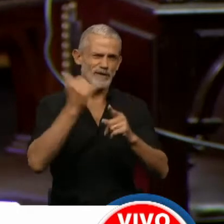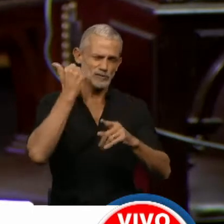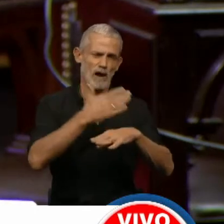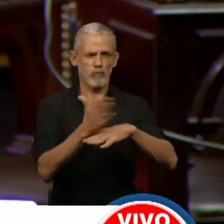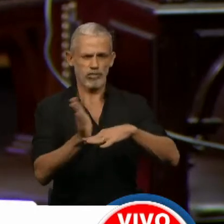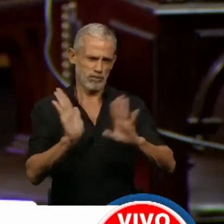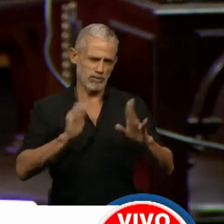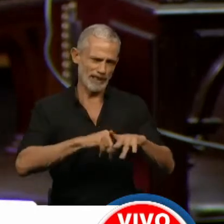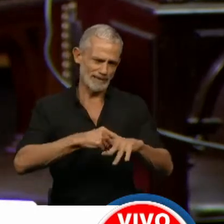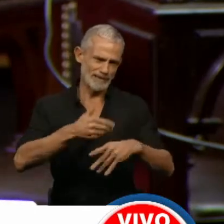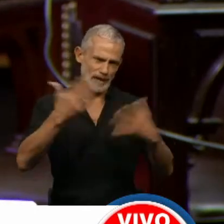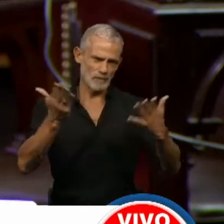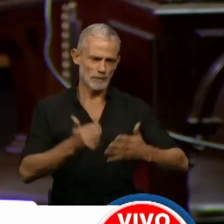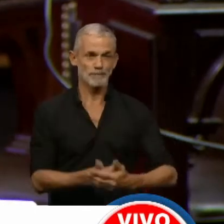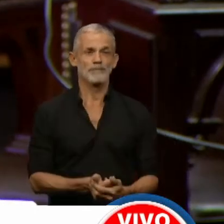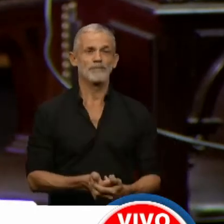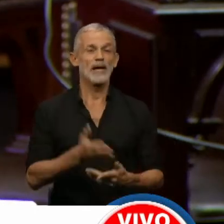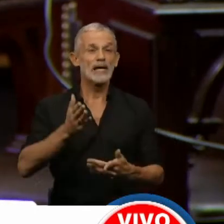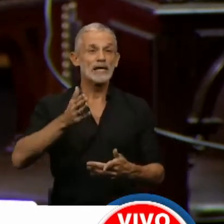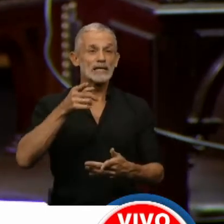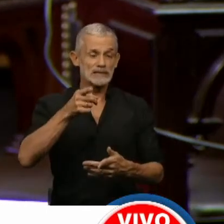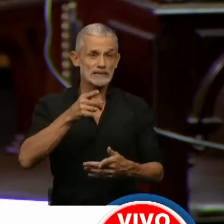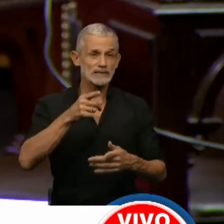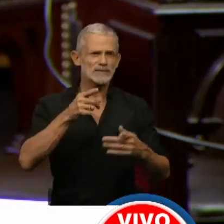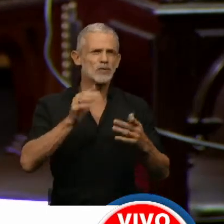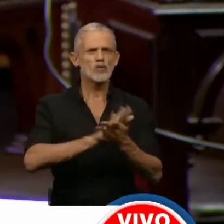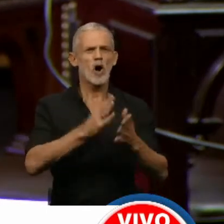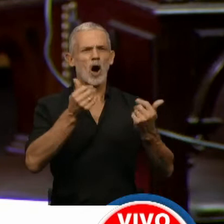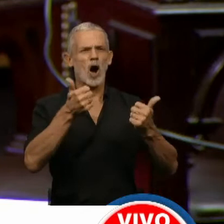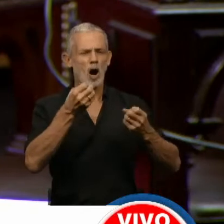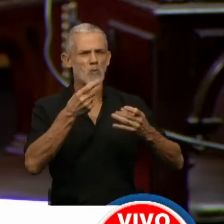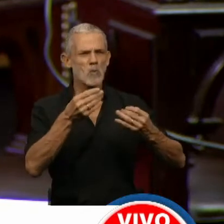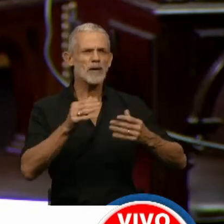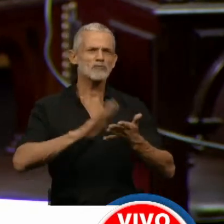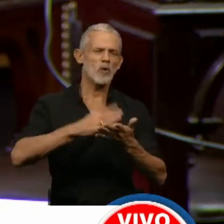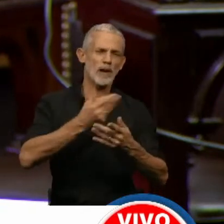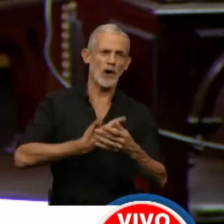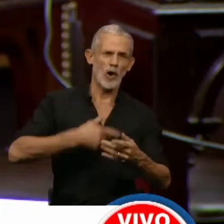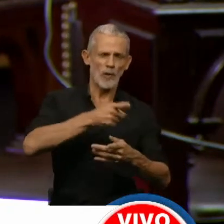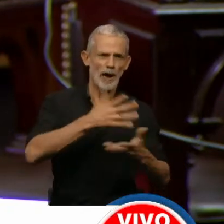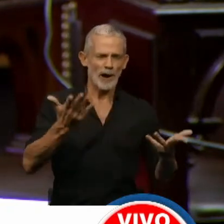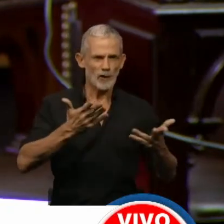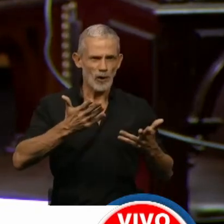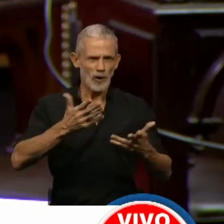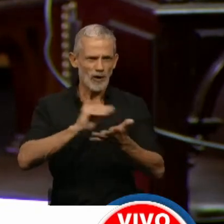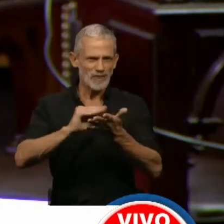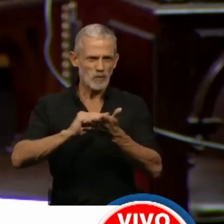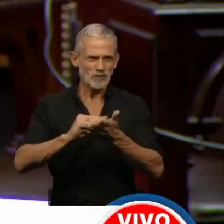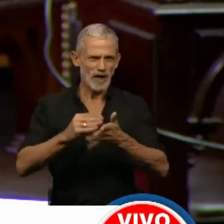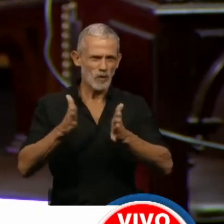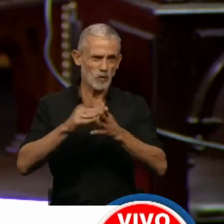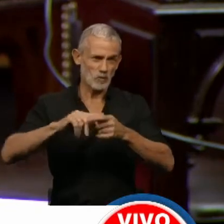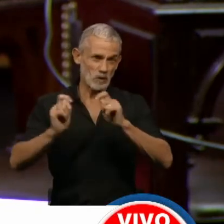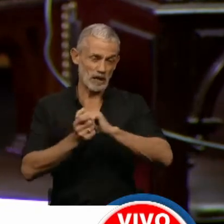pasados. Y las ponderaciones de la gestión, todos los calificativos que defendía con mucha